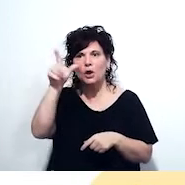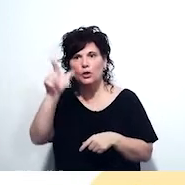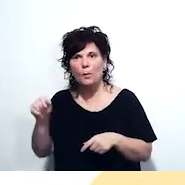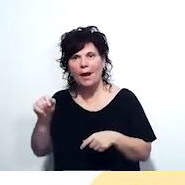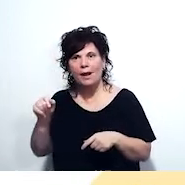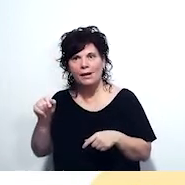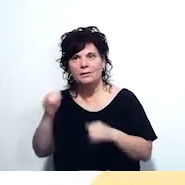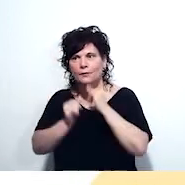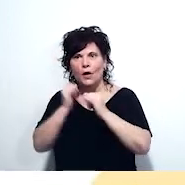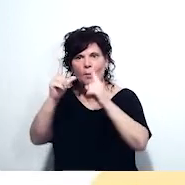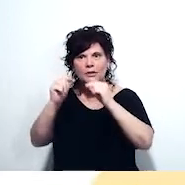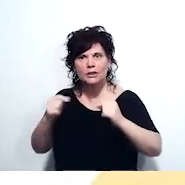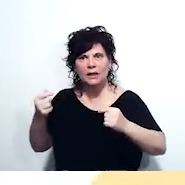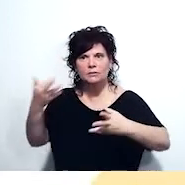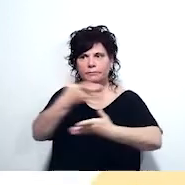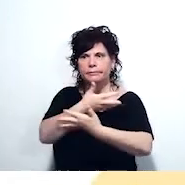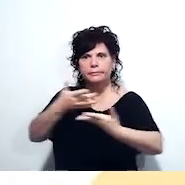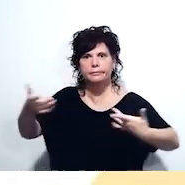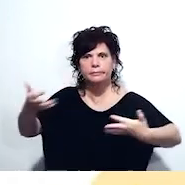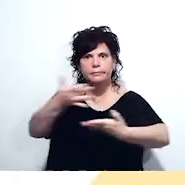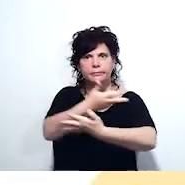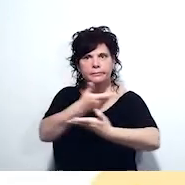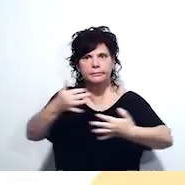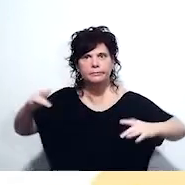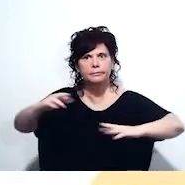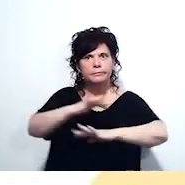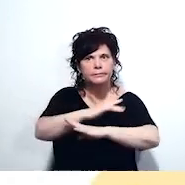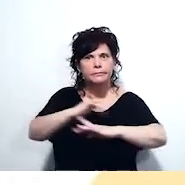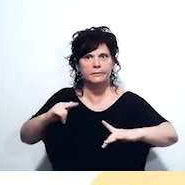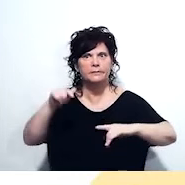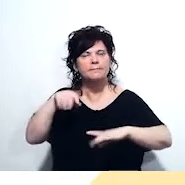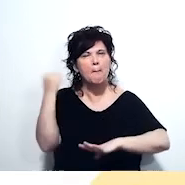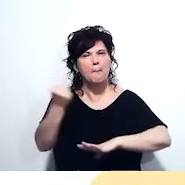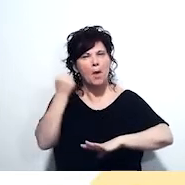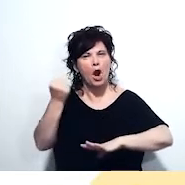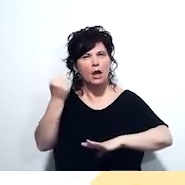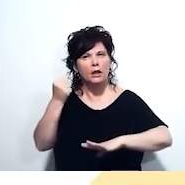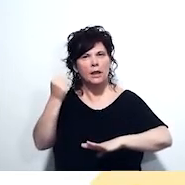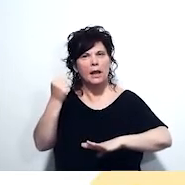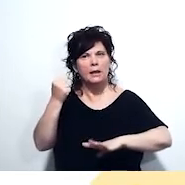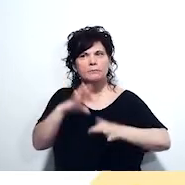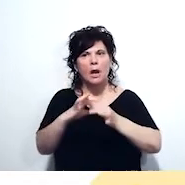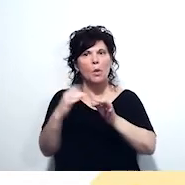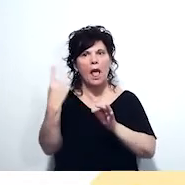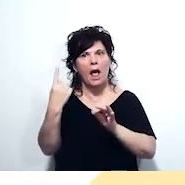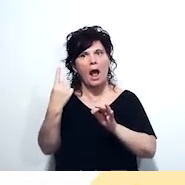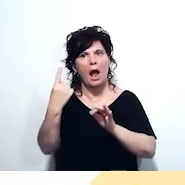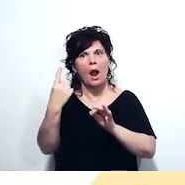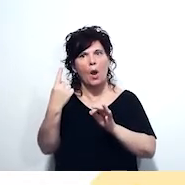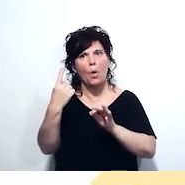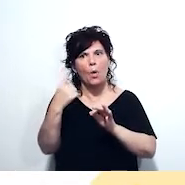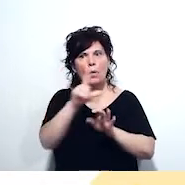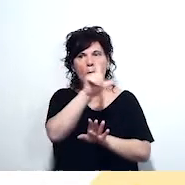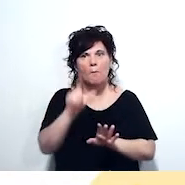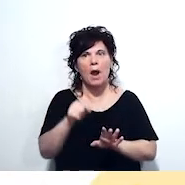leyes de protección de datos, de seguridad, son relevantes a una jurisdicción que termina en